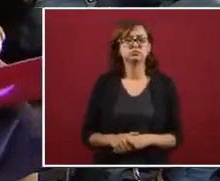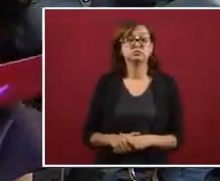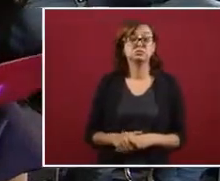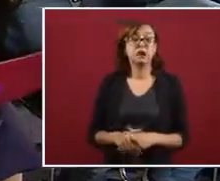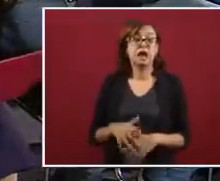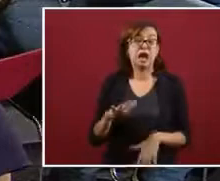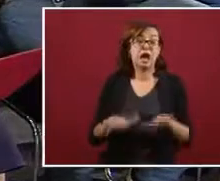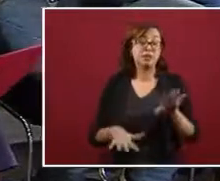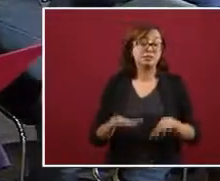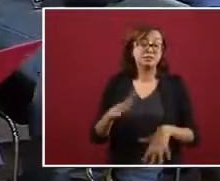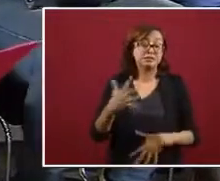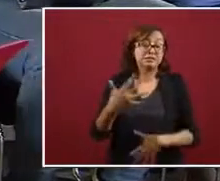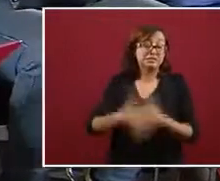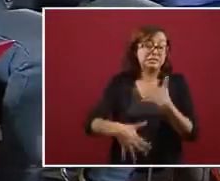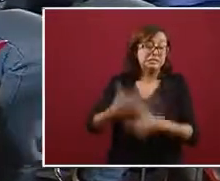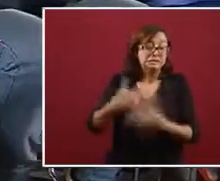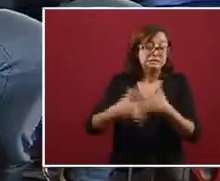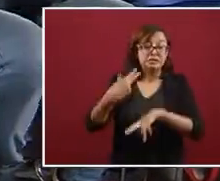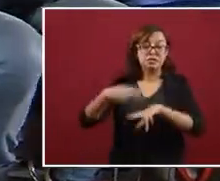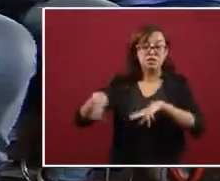Quince, cuando mucho,